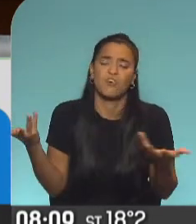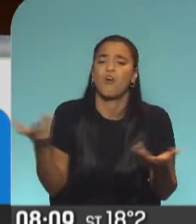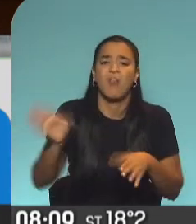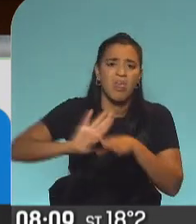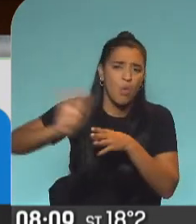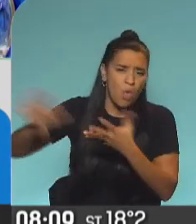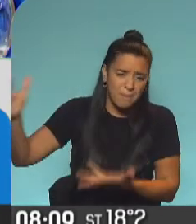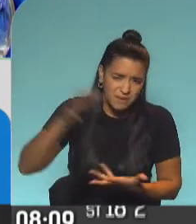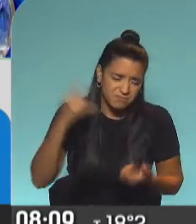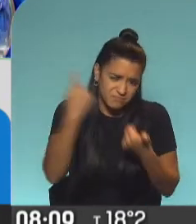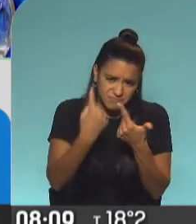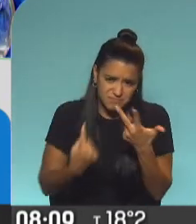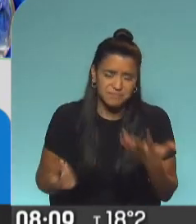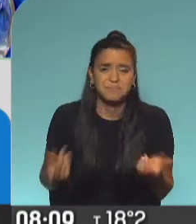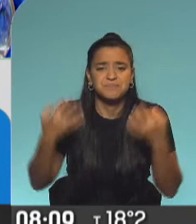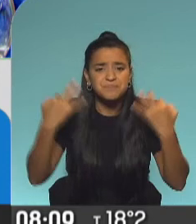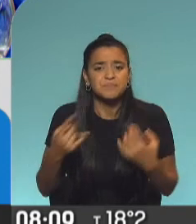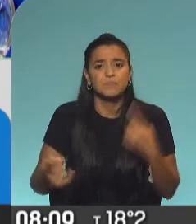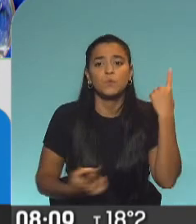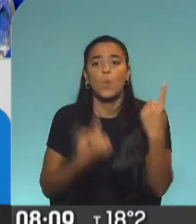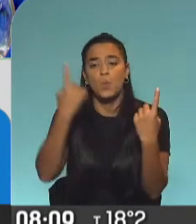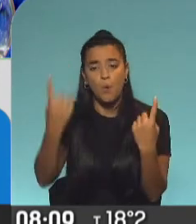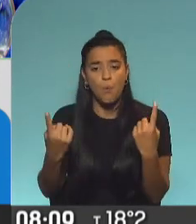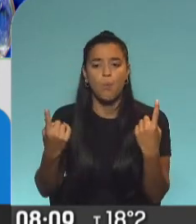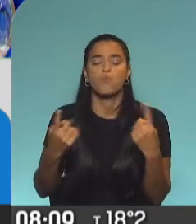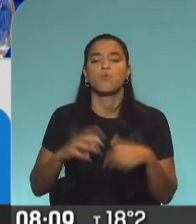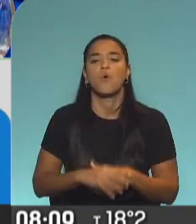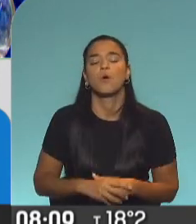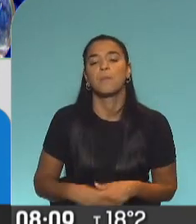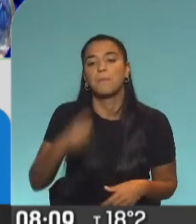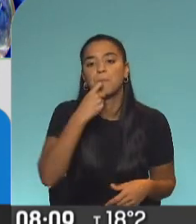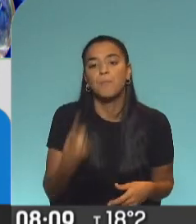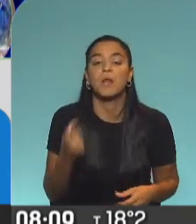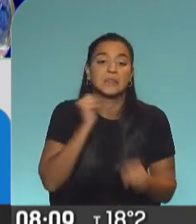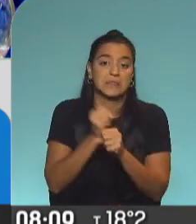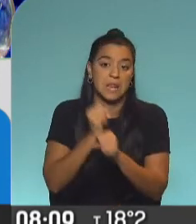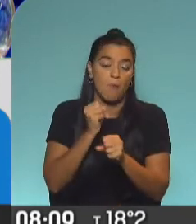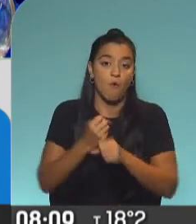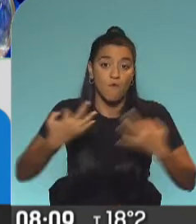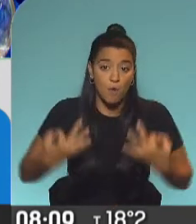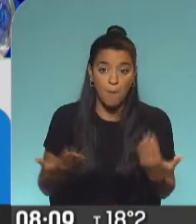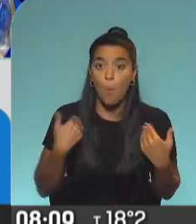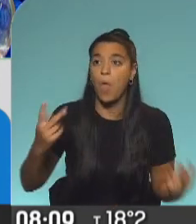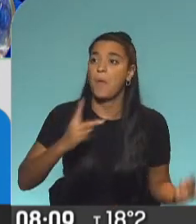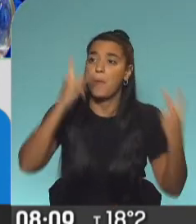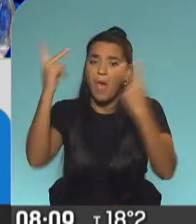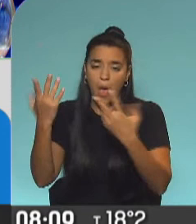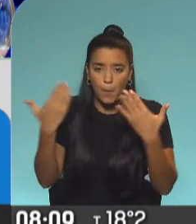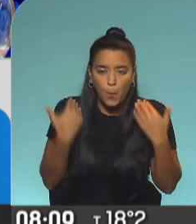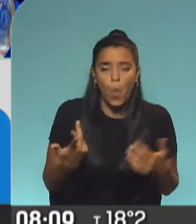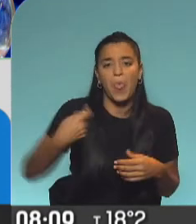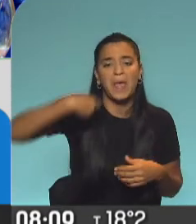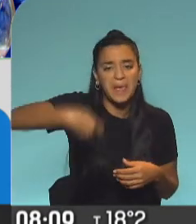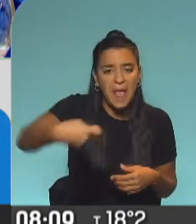es que justamente lo que hace este 1 a 1, así como uno que tenía trabajo formal podía viajar, podía sacar un